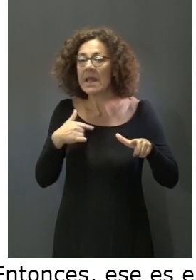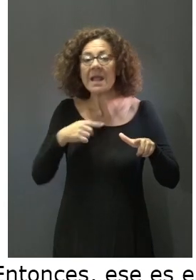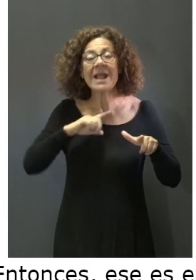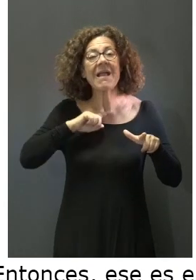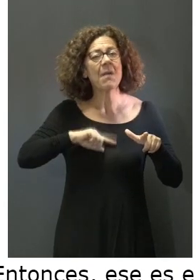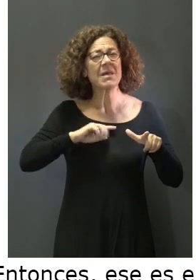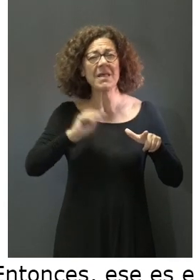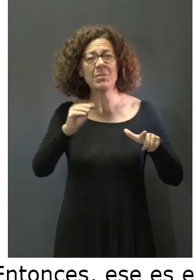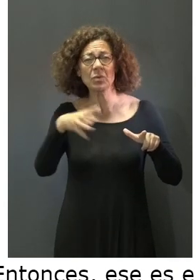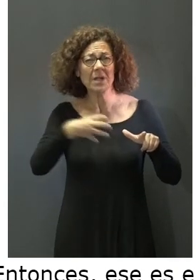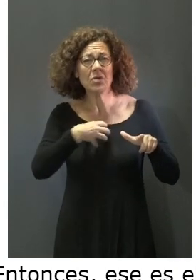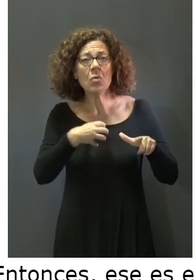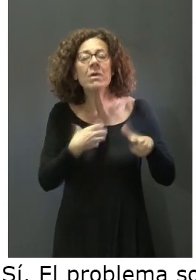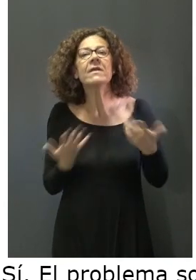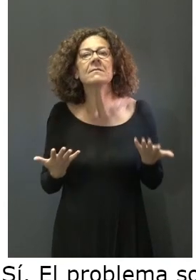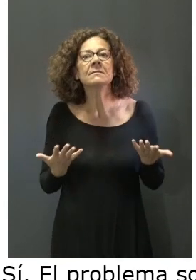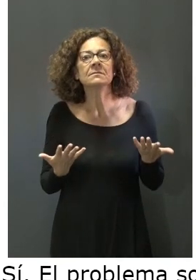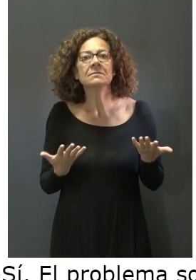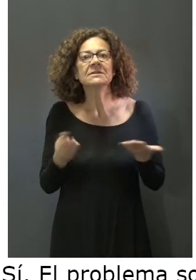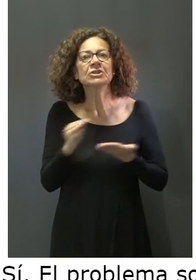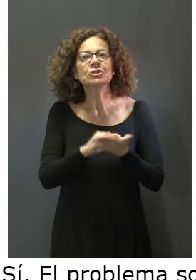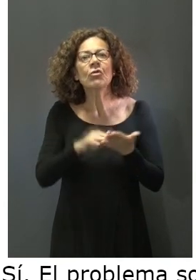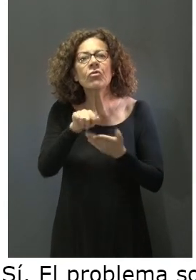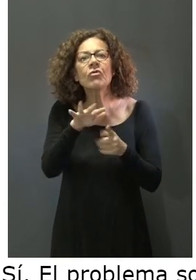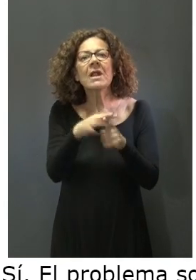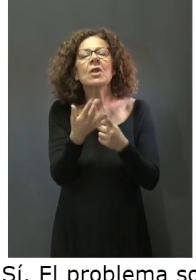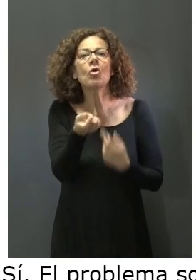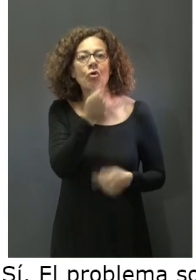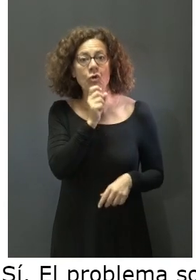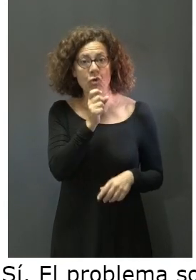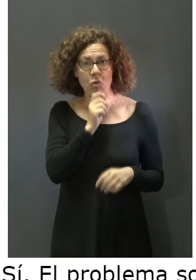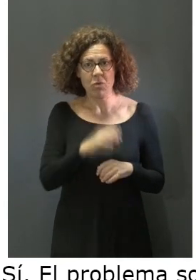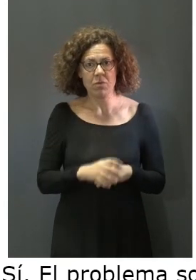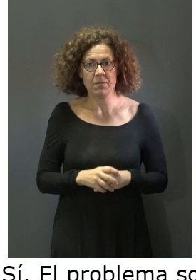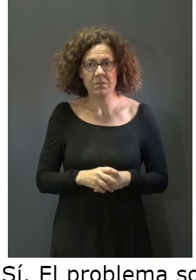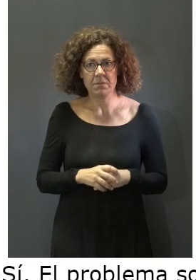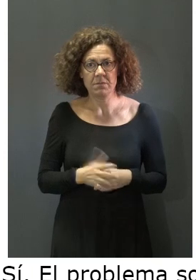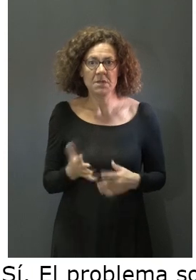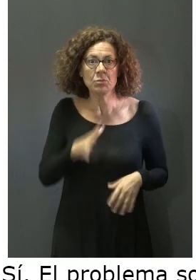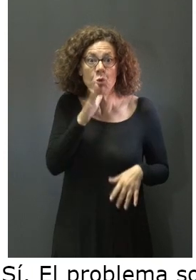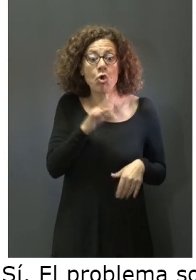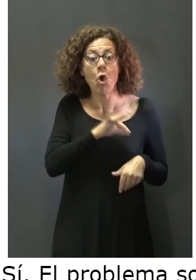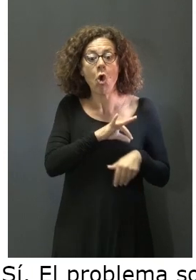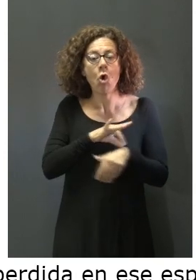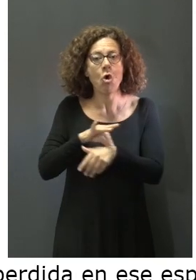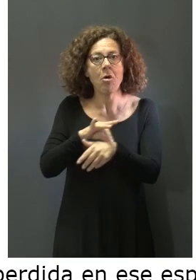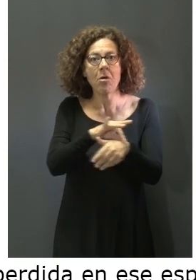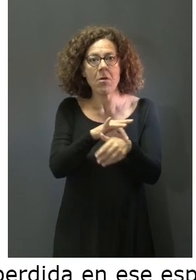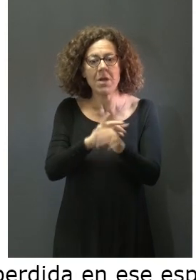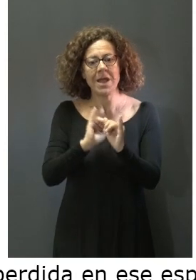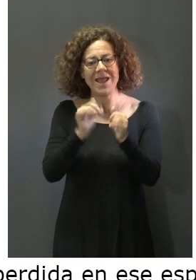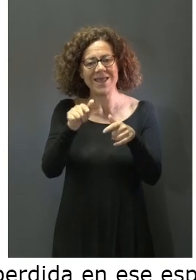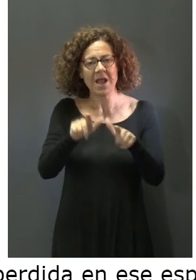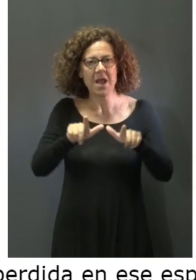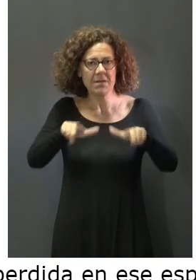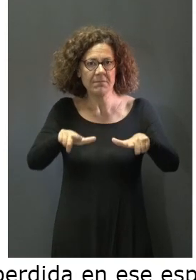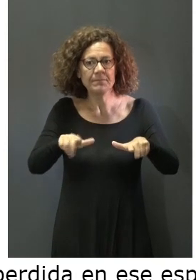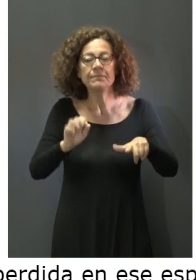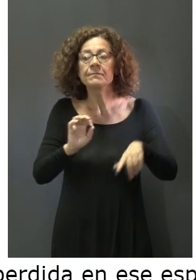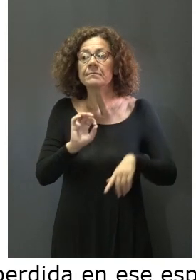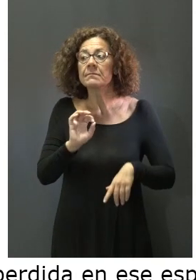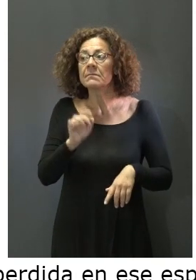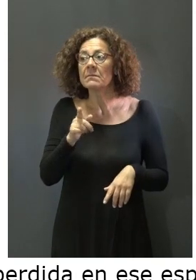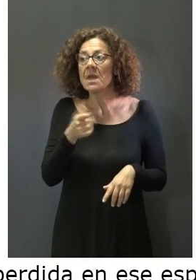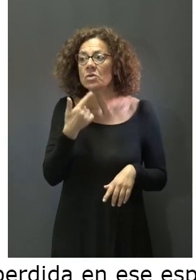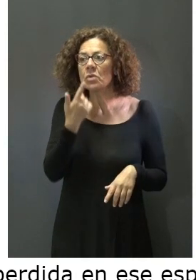¿no? Entonces, ¿cómo resuelve esa situación, ¿no? Es de orientarse y de llegar al destino, ¿no? O incluso